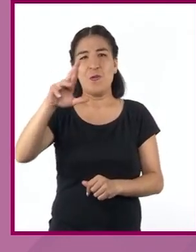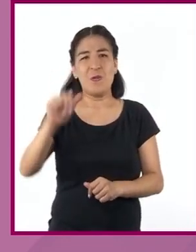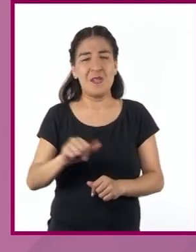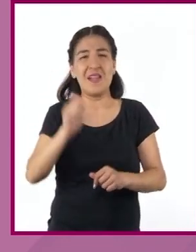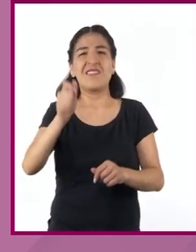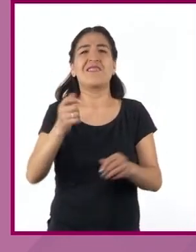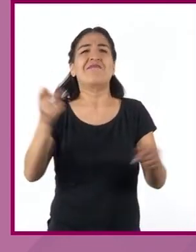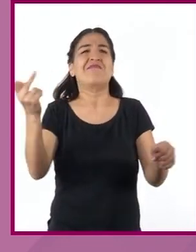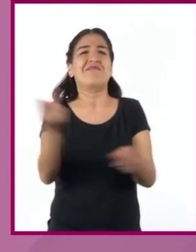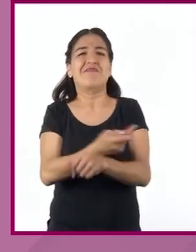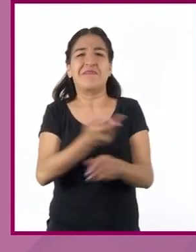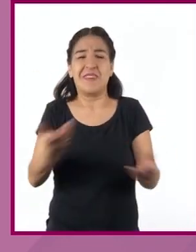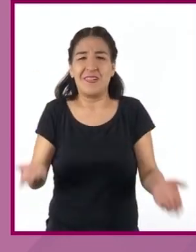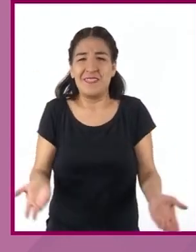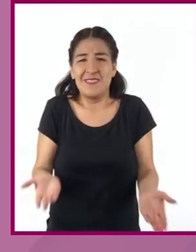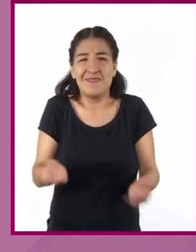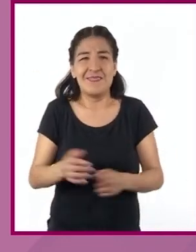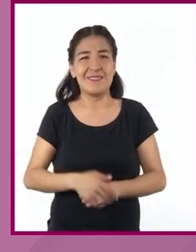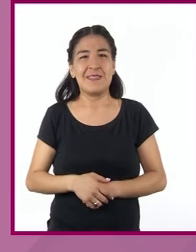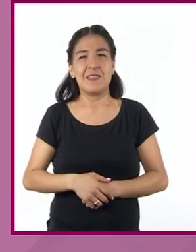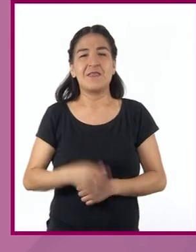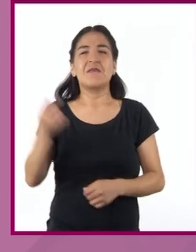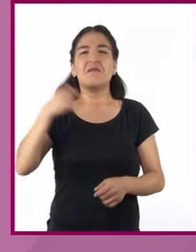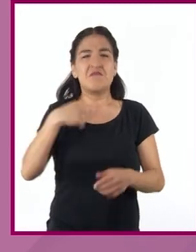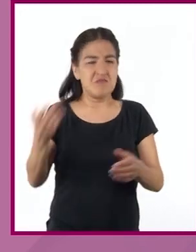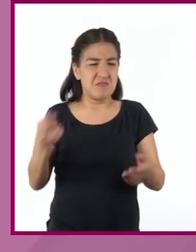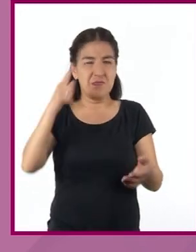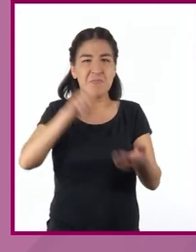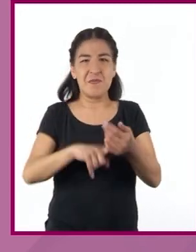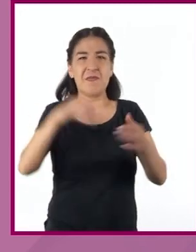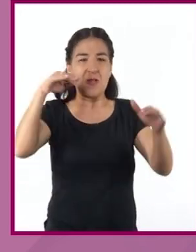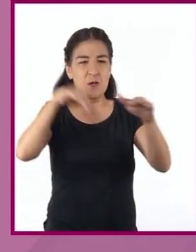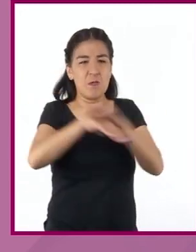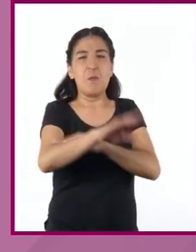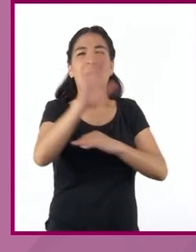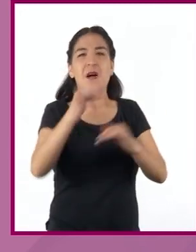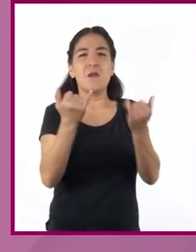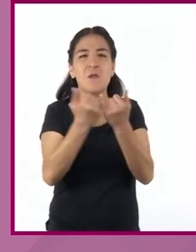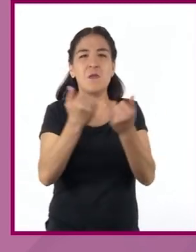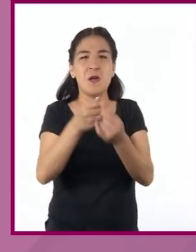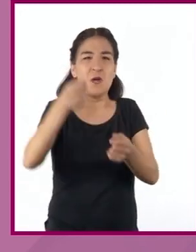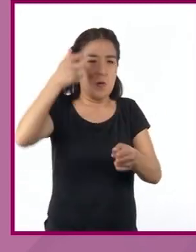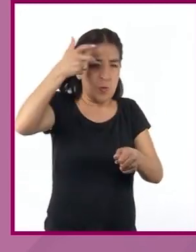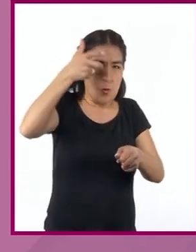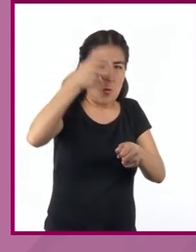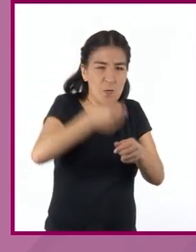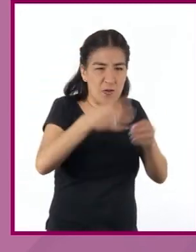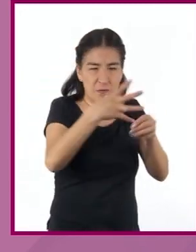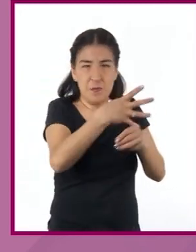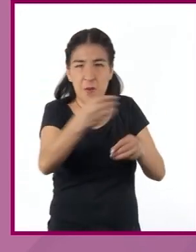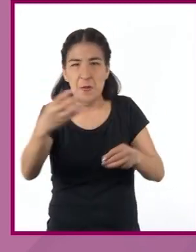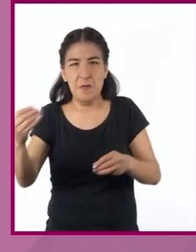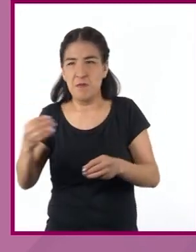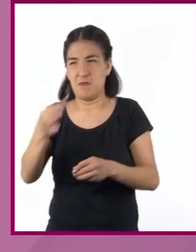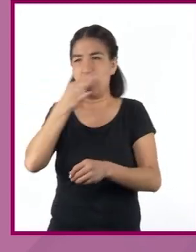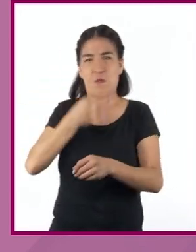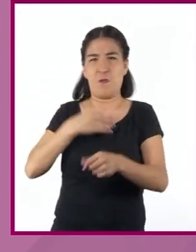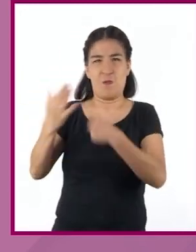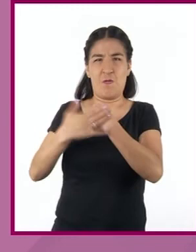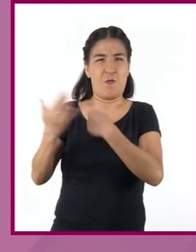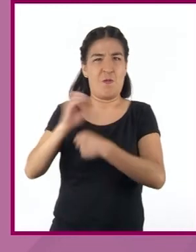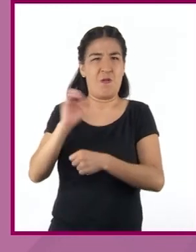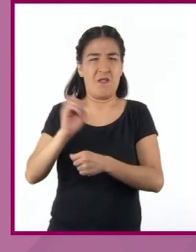está sucediendo? Entré en una máquina de clonación y nadie me avisó. Alguien que